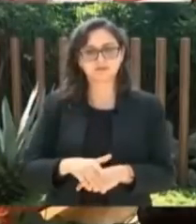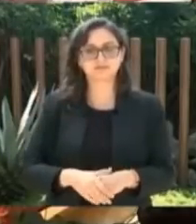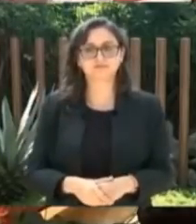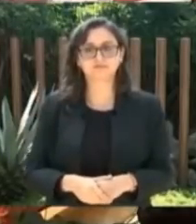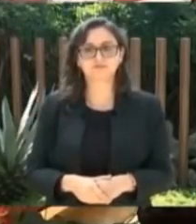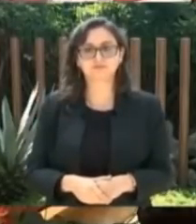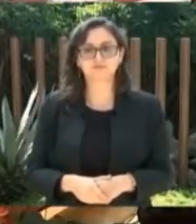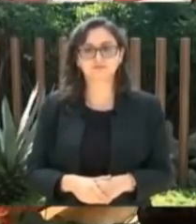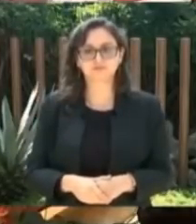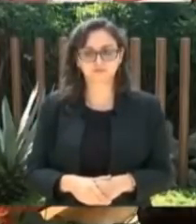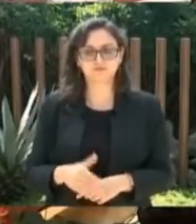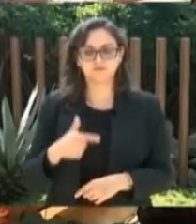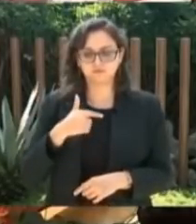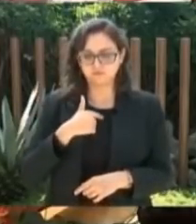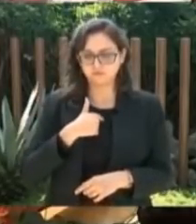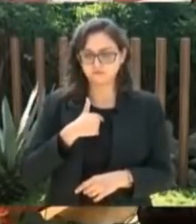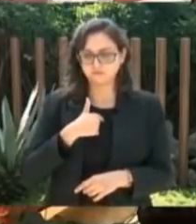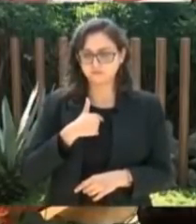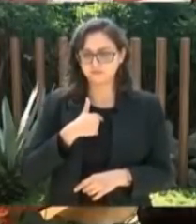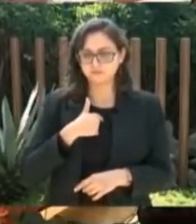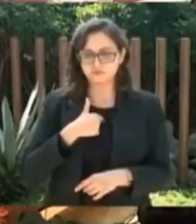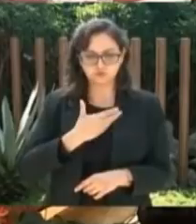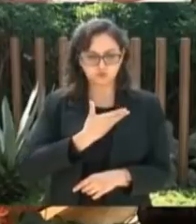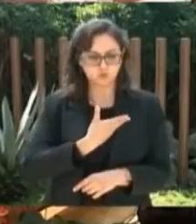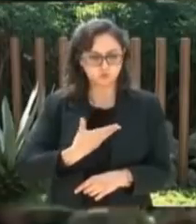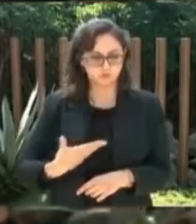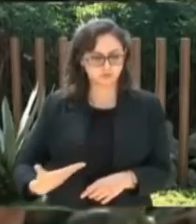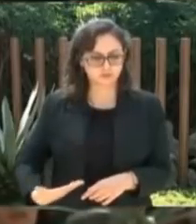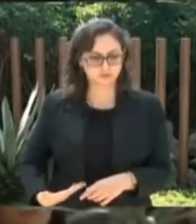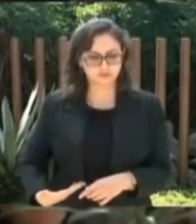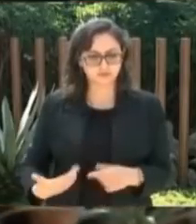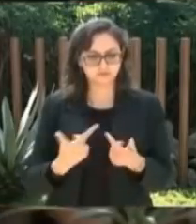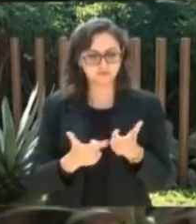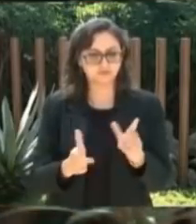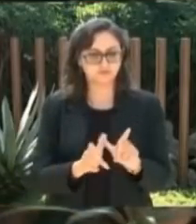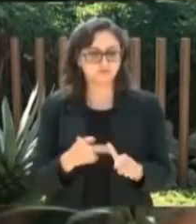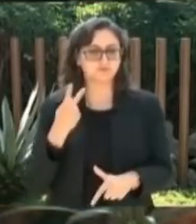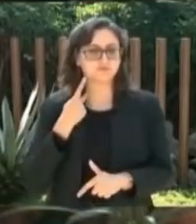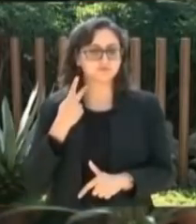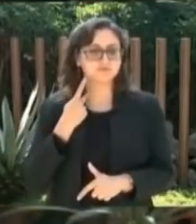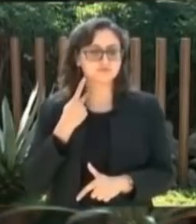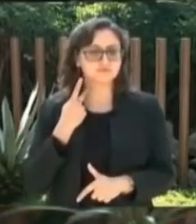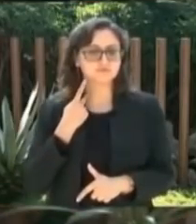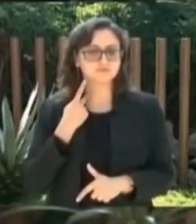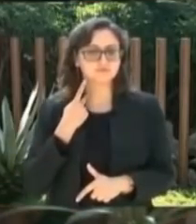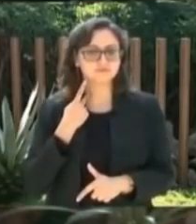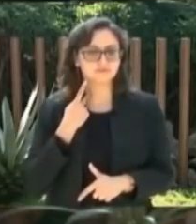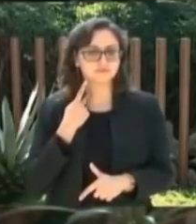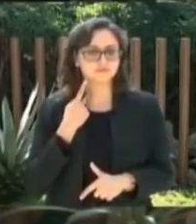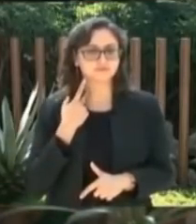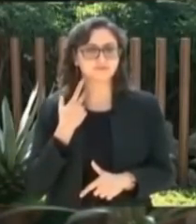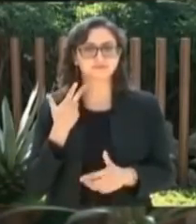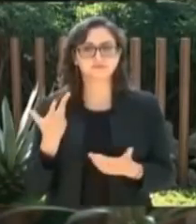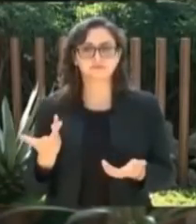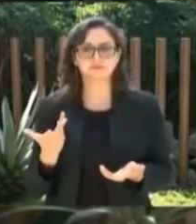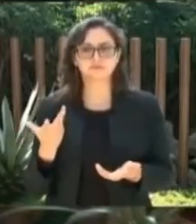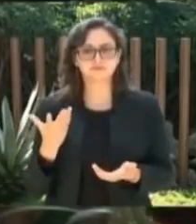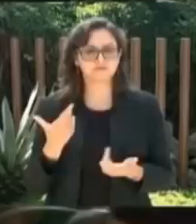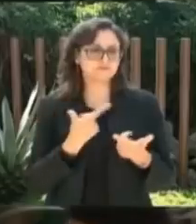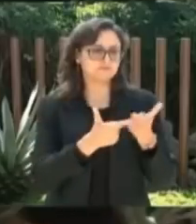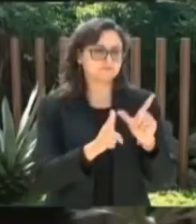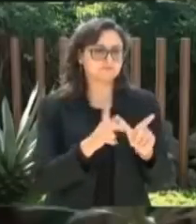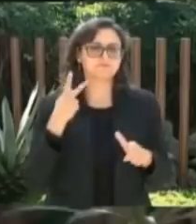Nos reunimos, era yo presidente de un partido, nos reunimos los dirigentes